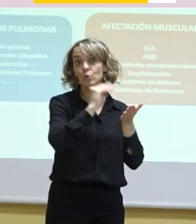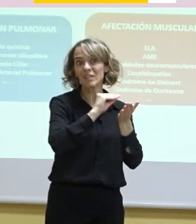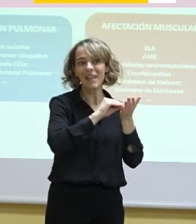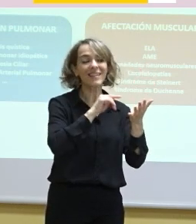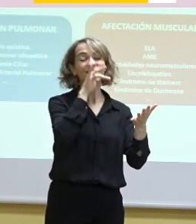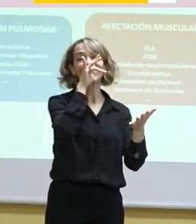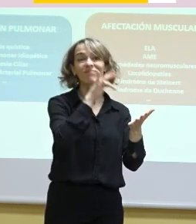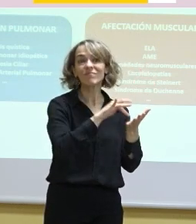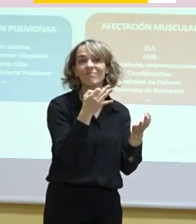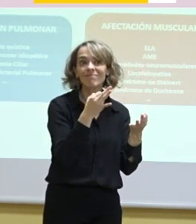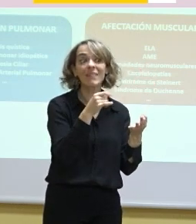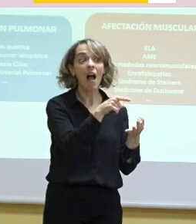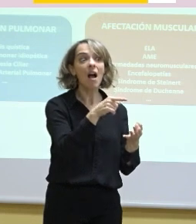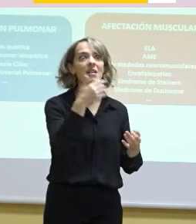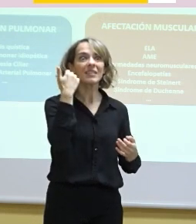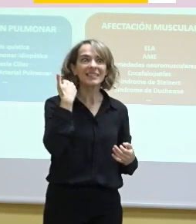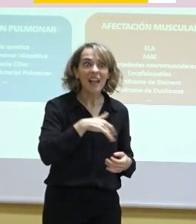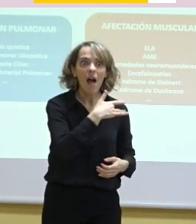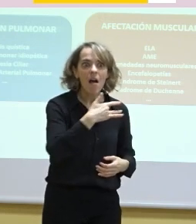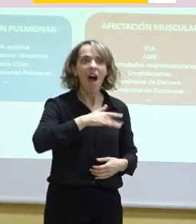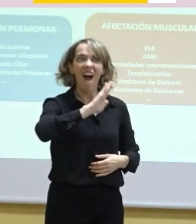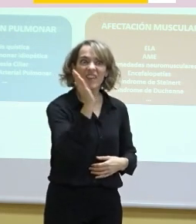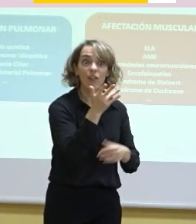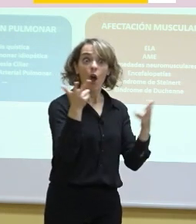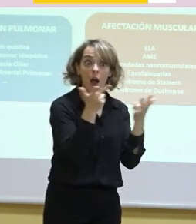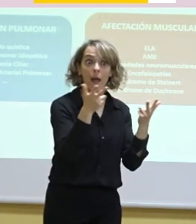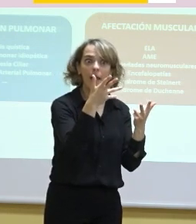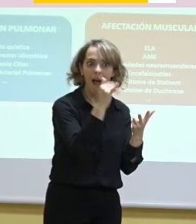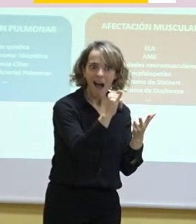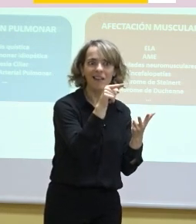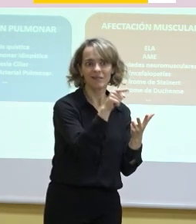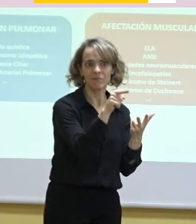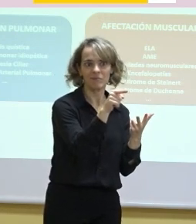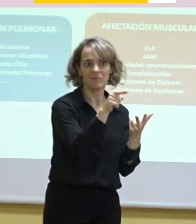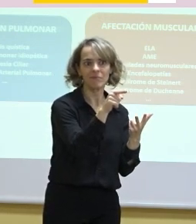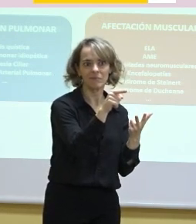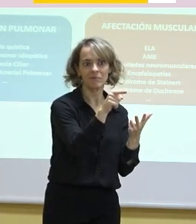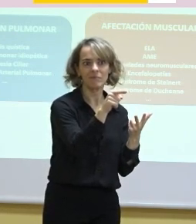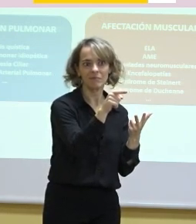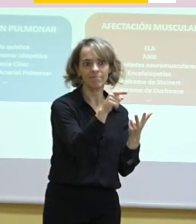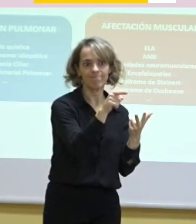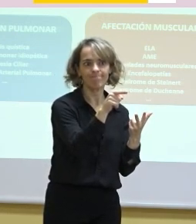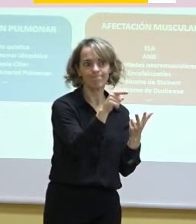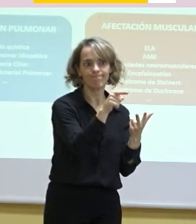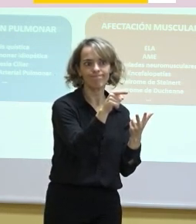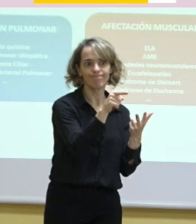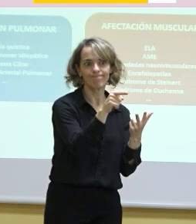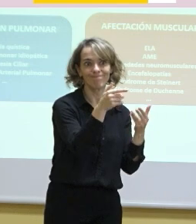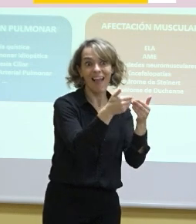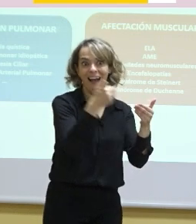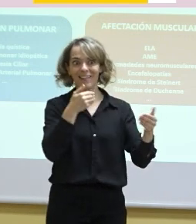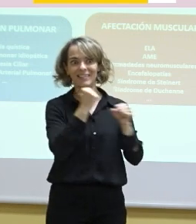llegamos en el momento en el que ya hay una afectación respiratoria grave, sin poder tener oportunidad de hacer un trabajo correcto de